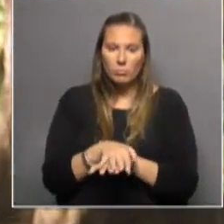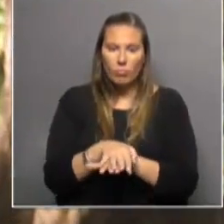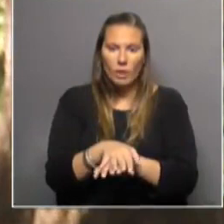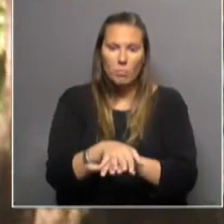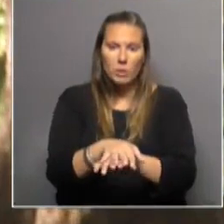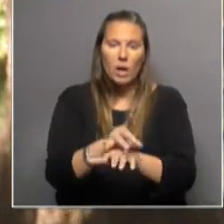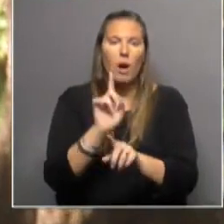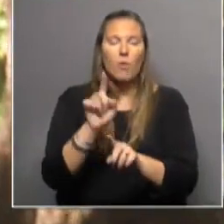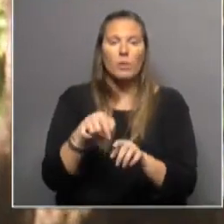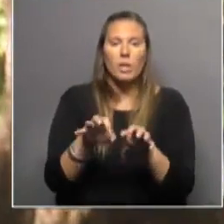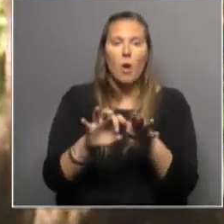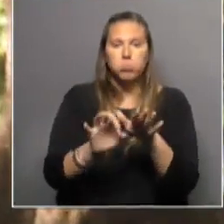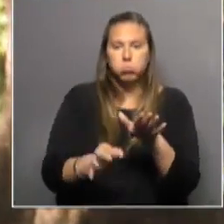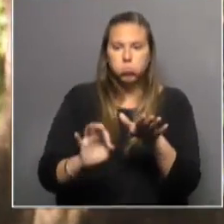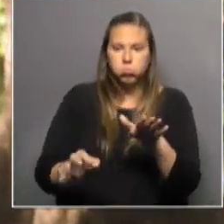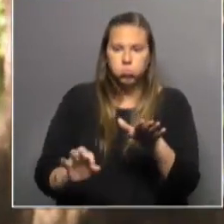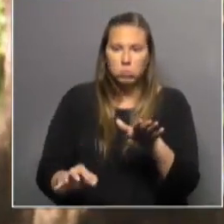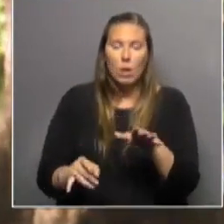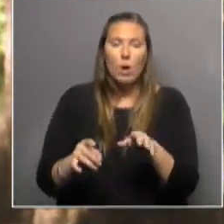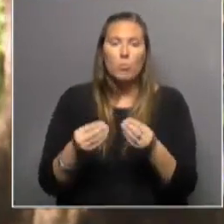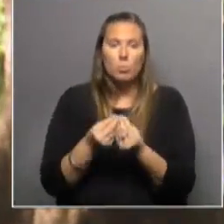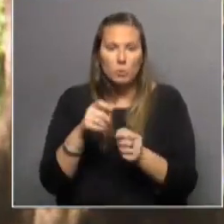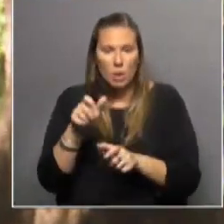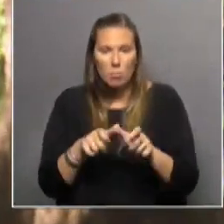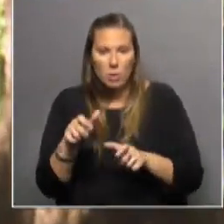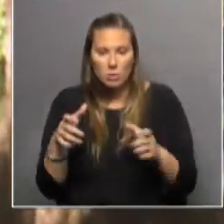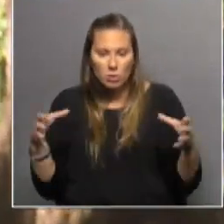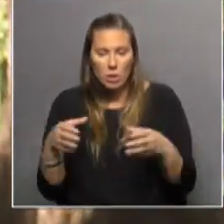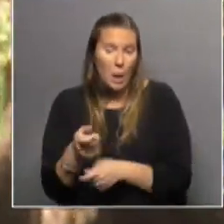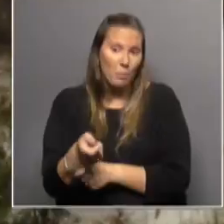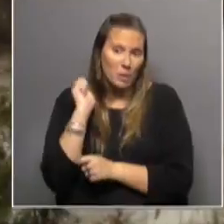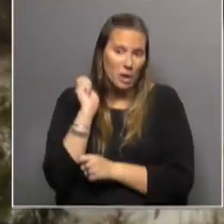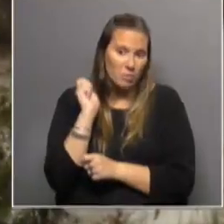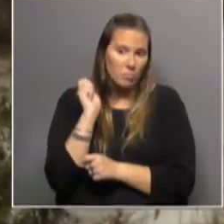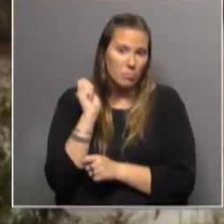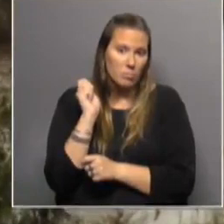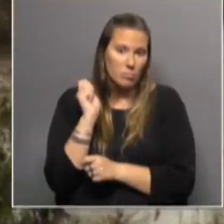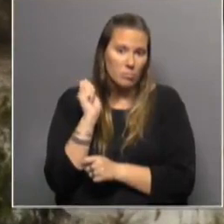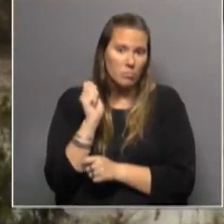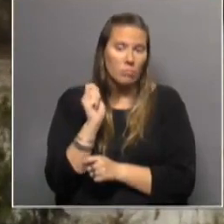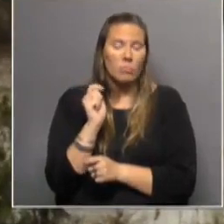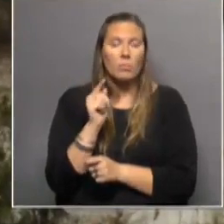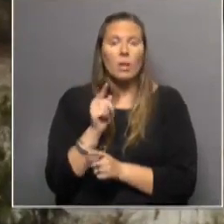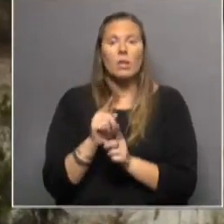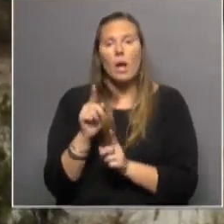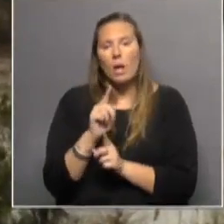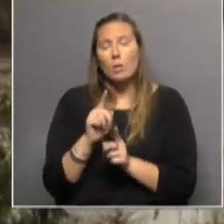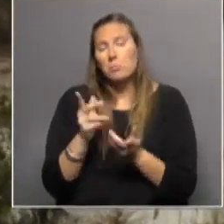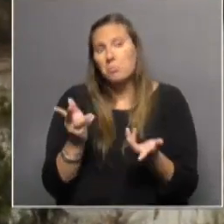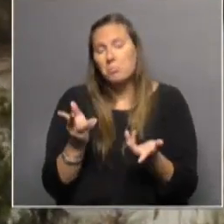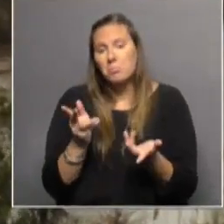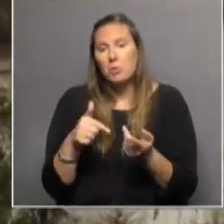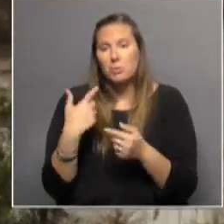Es un punto importante ese que mucha gente se junta a pescar y alguna que otra cosa más.